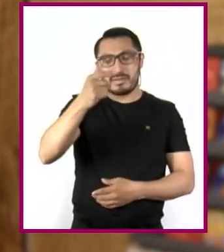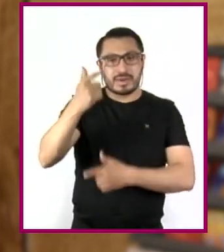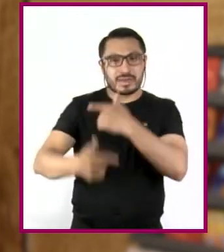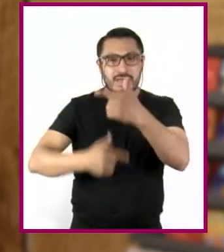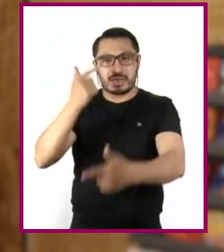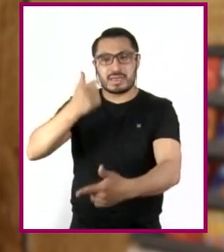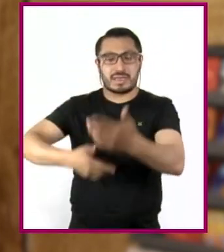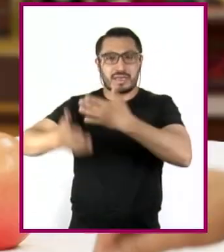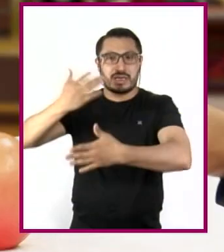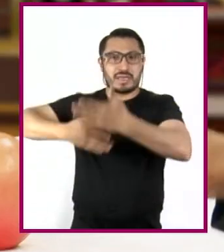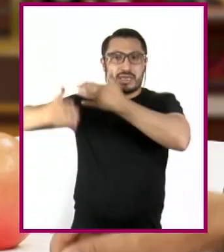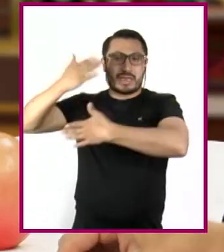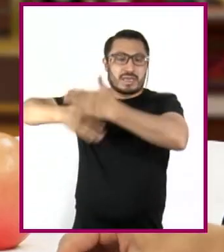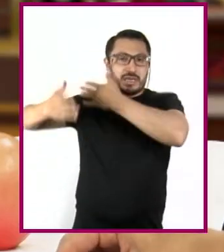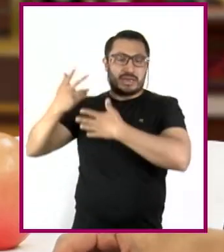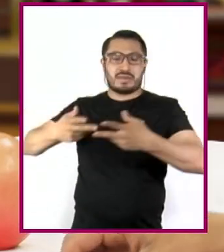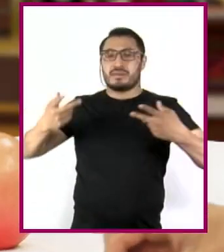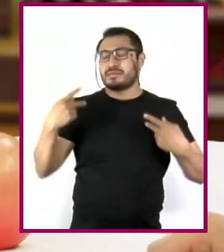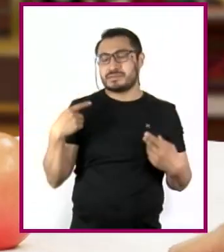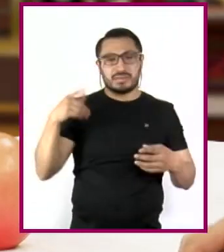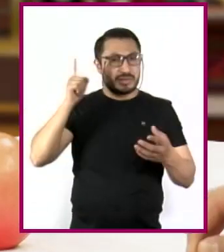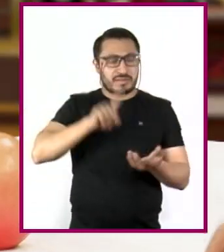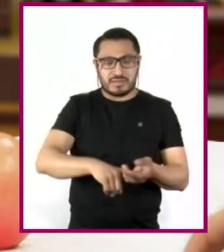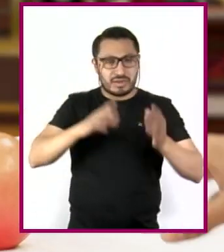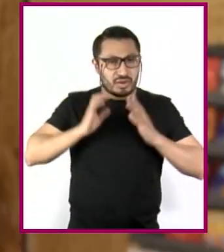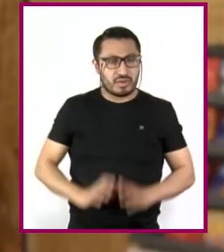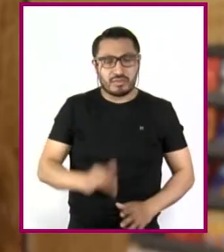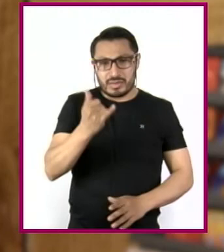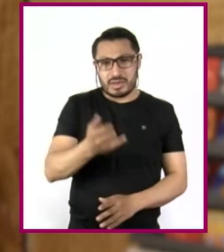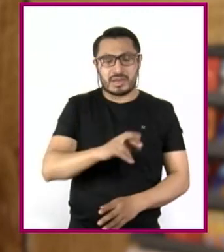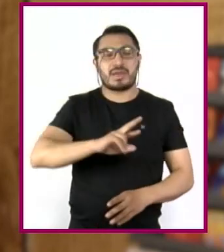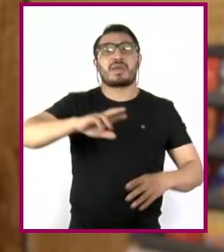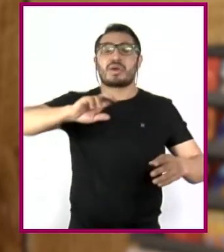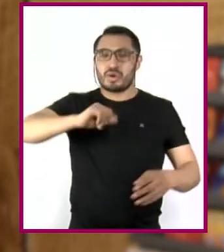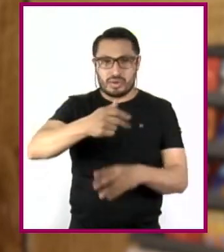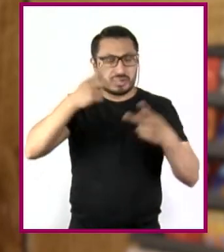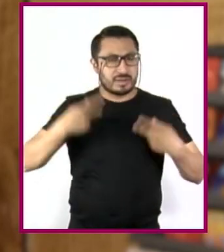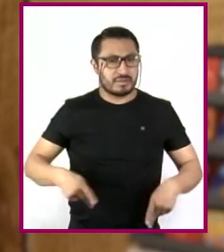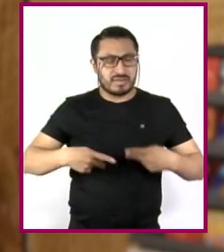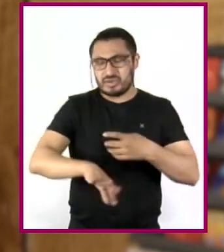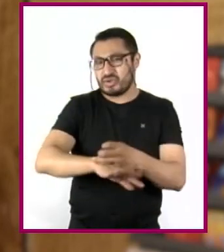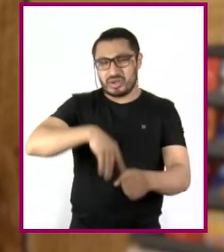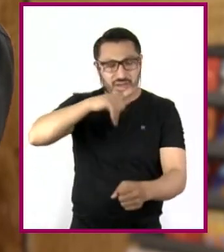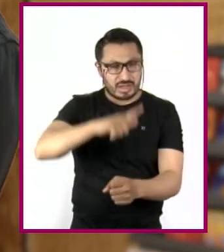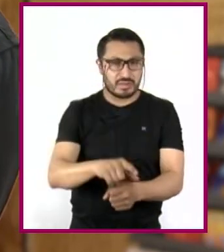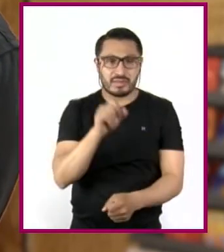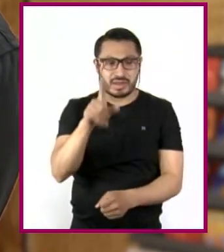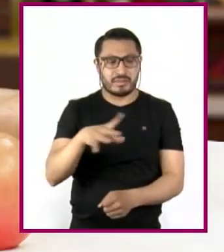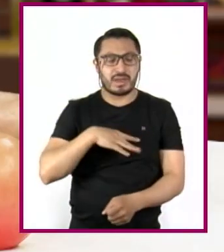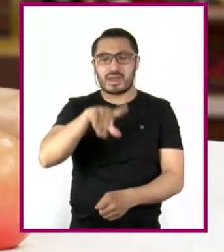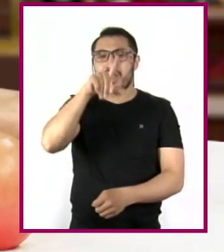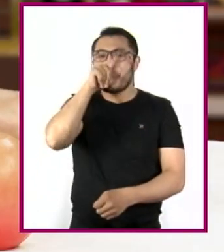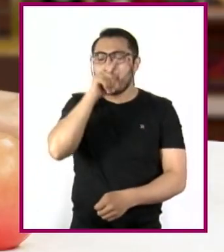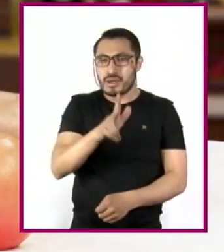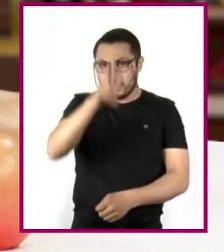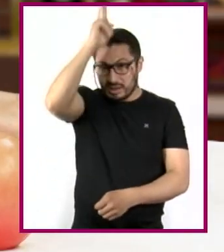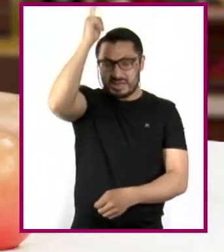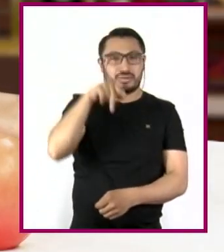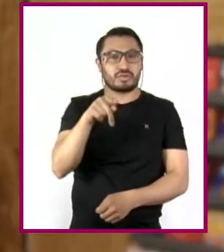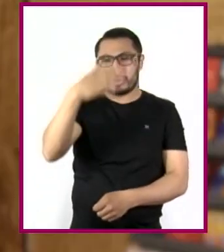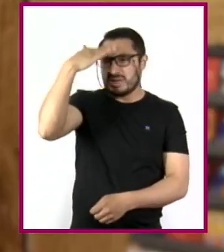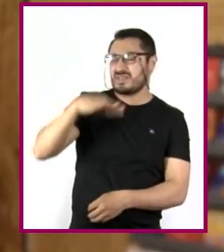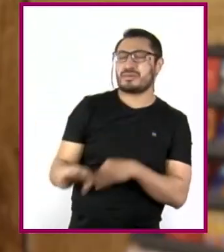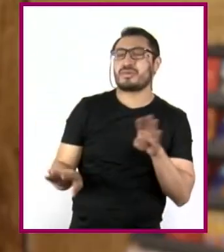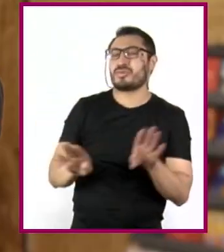seres cuyas almas habían transmigrado a su cuerpo y que reencarnó en otras personas y animales, incluido un gallo. ¿Y cómo sabes todo